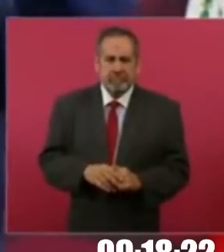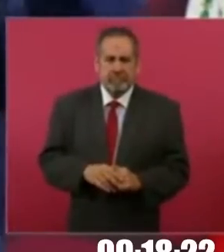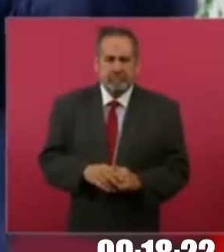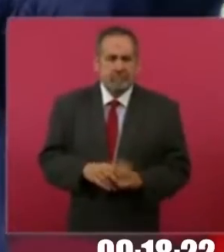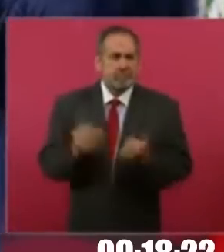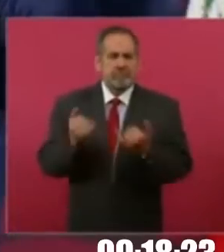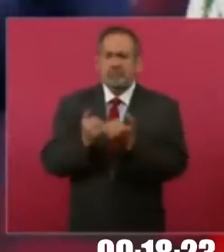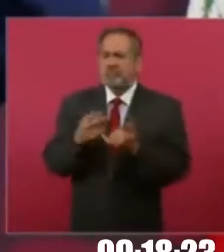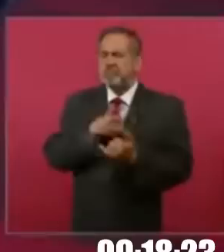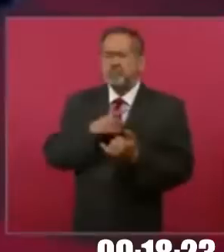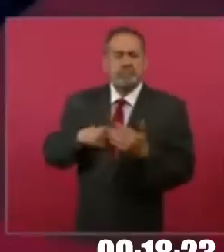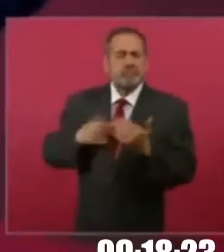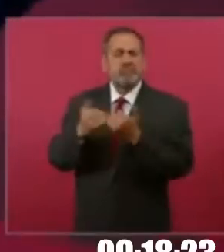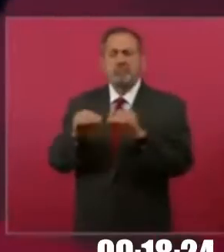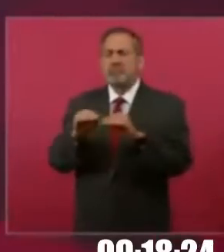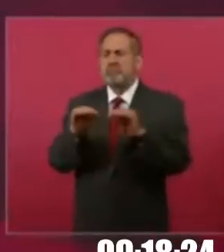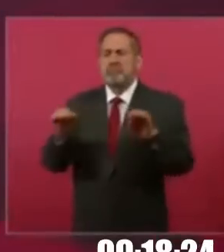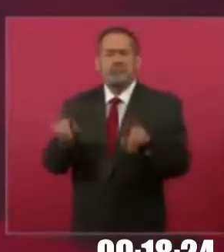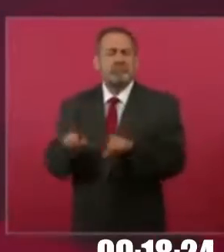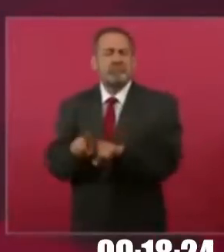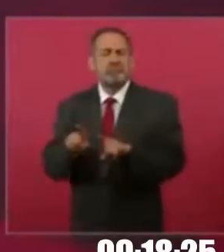dejamos igual